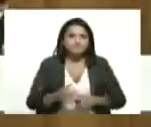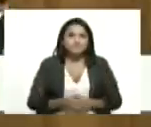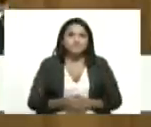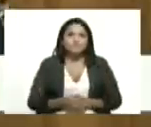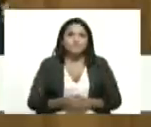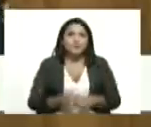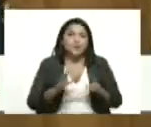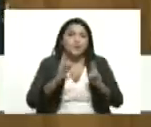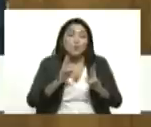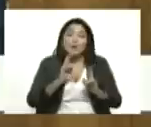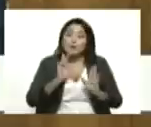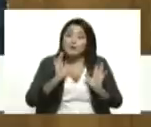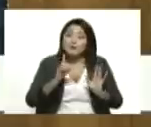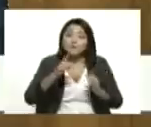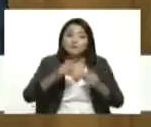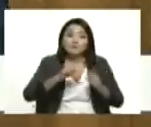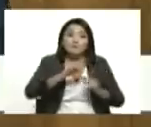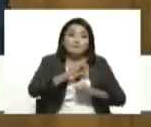detenerlos luego.